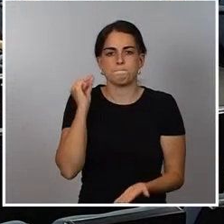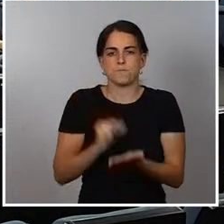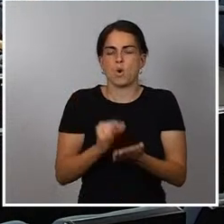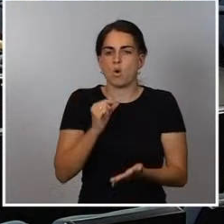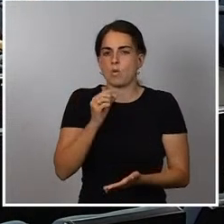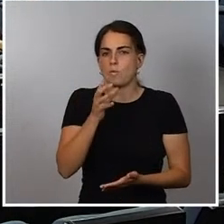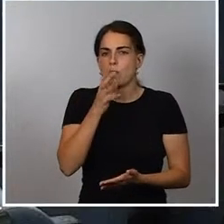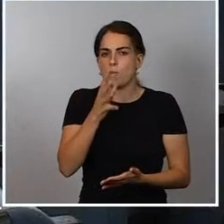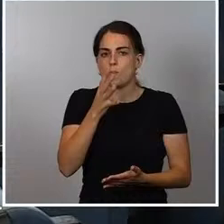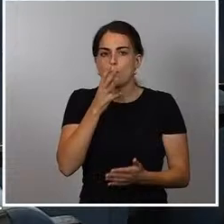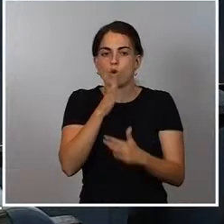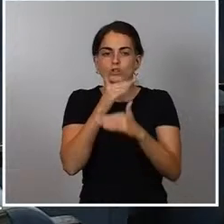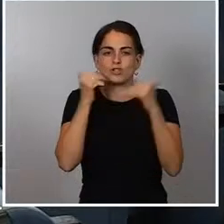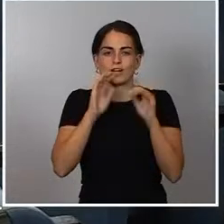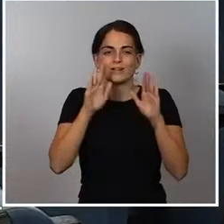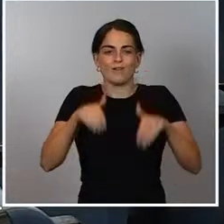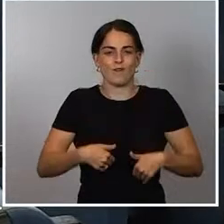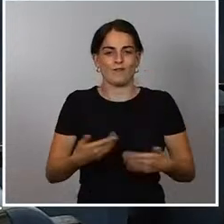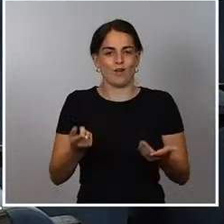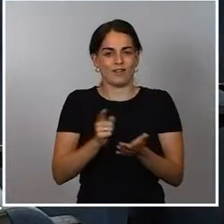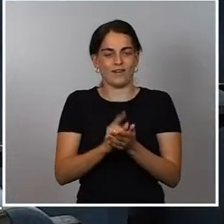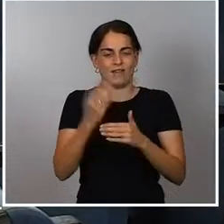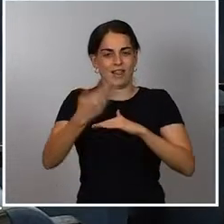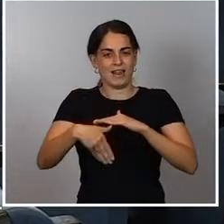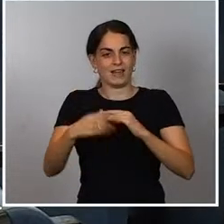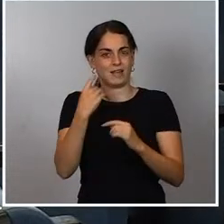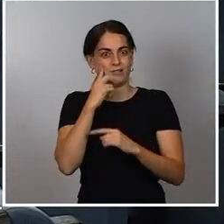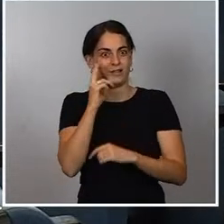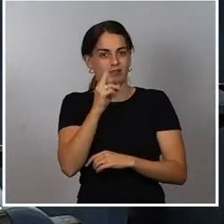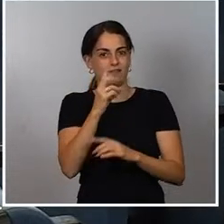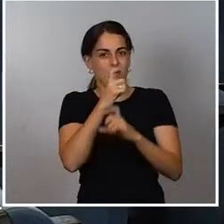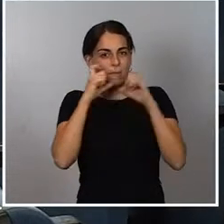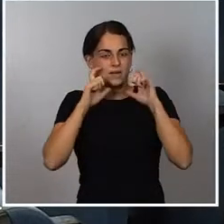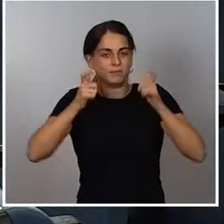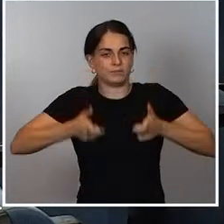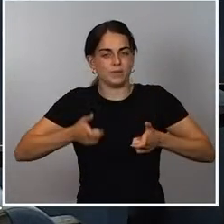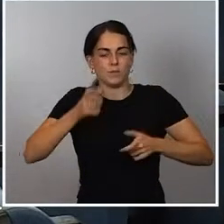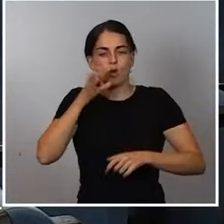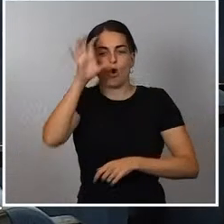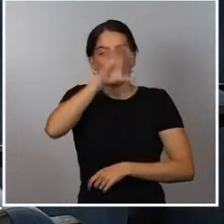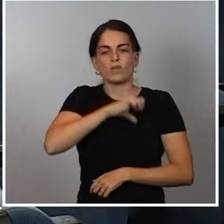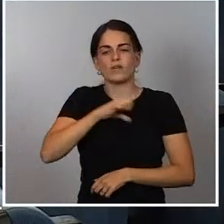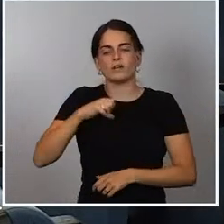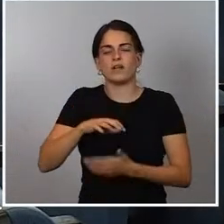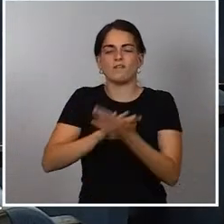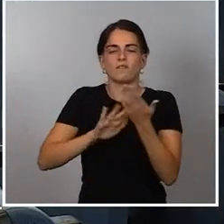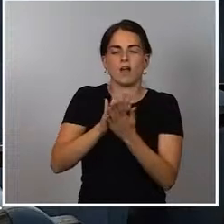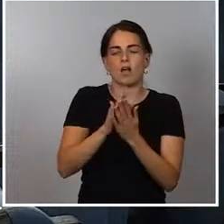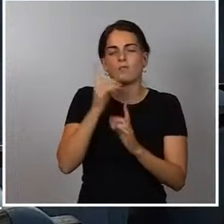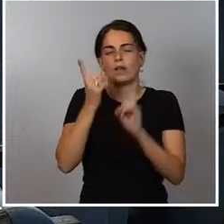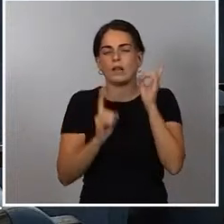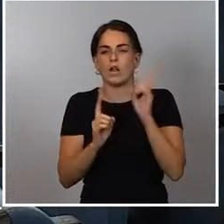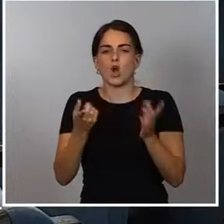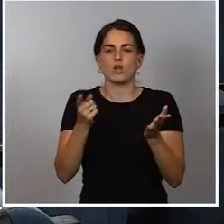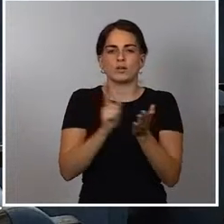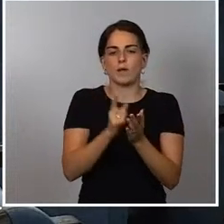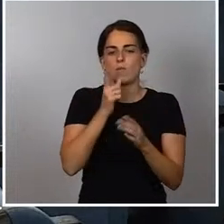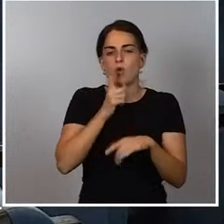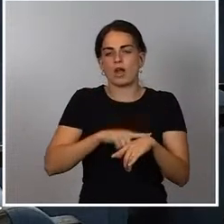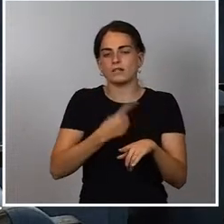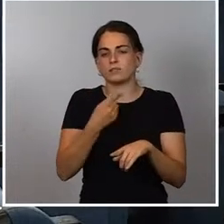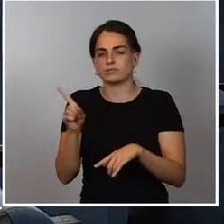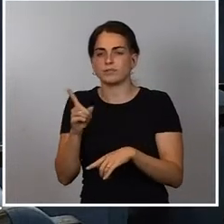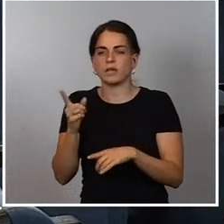las calles teniendo en cuenta que como vemos desde las comunidades autónomas estamos hablando otra vez de una vuelta el toque de queda las restricciones